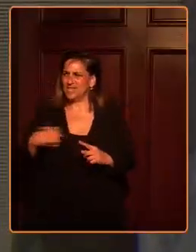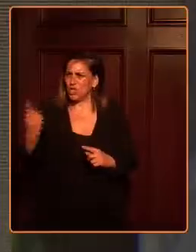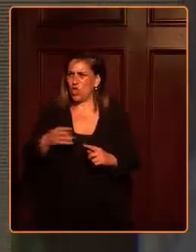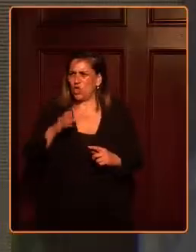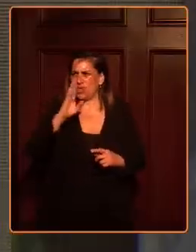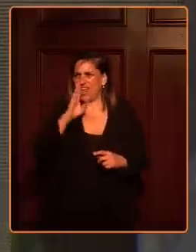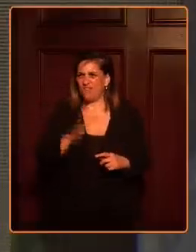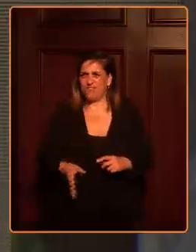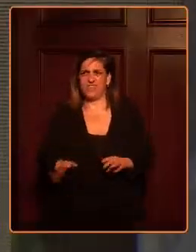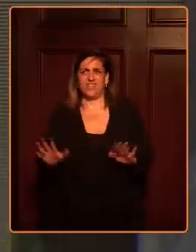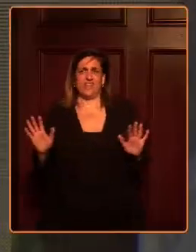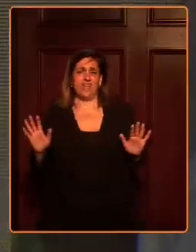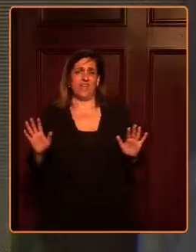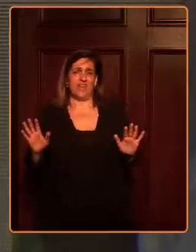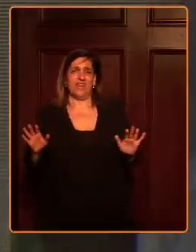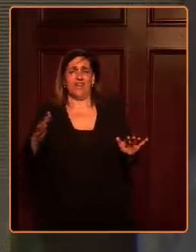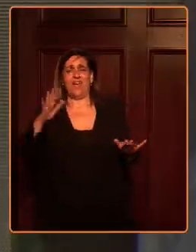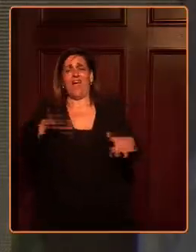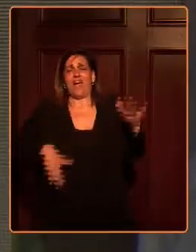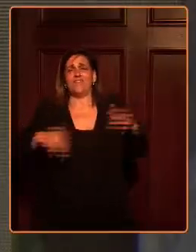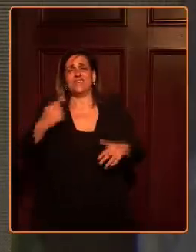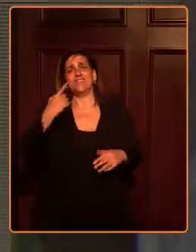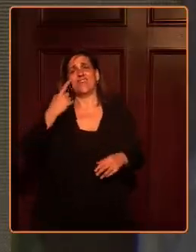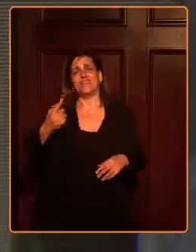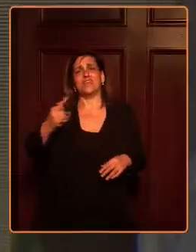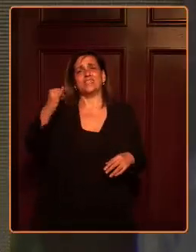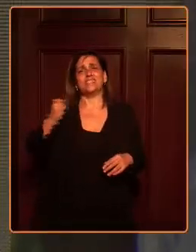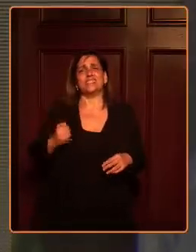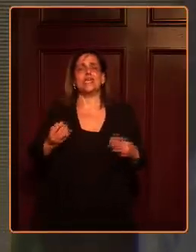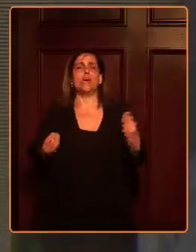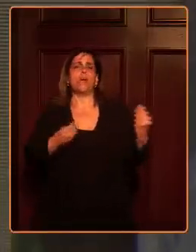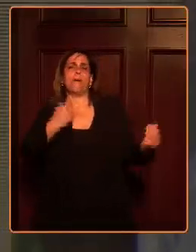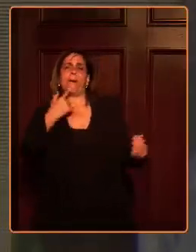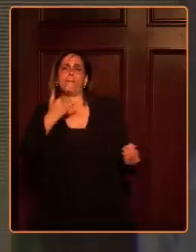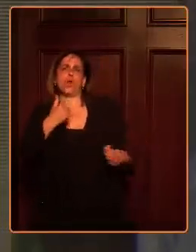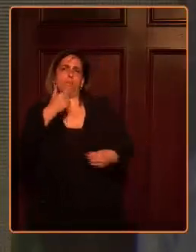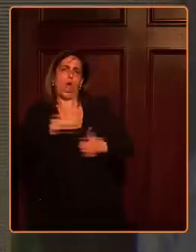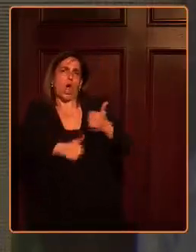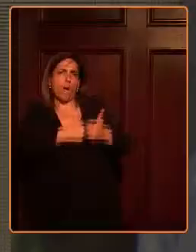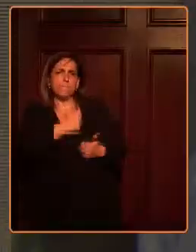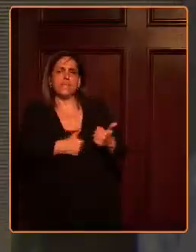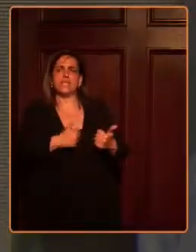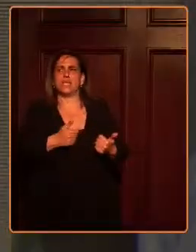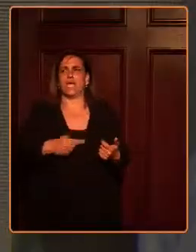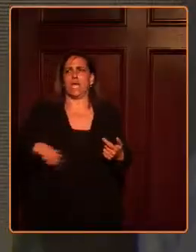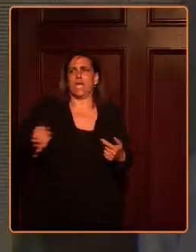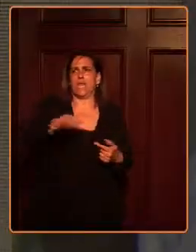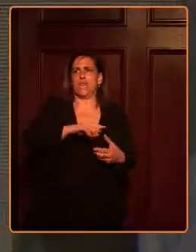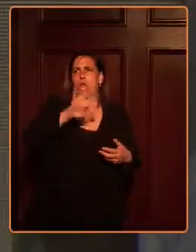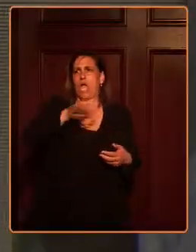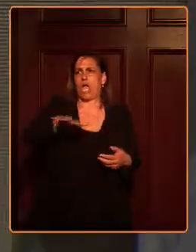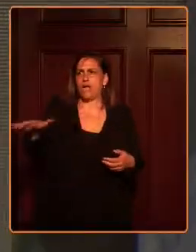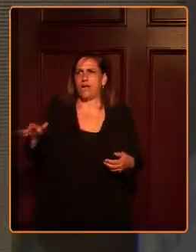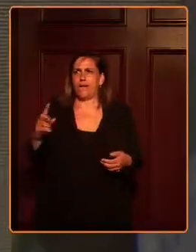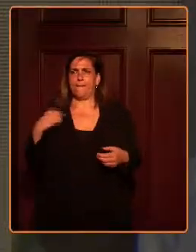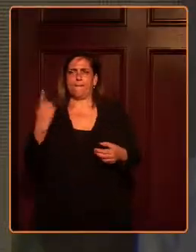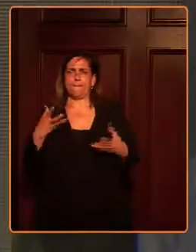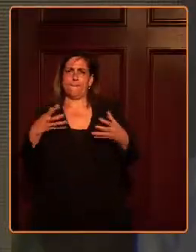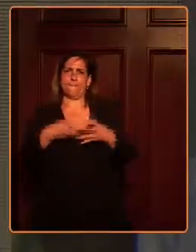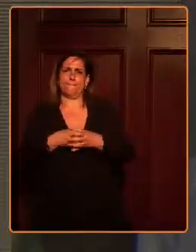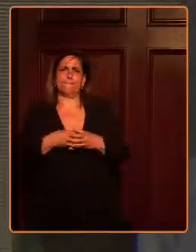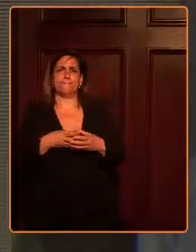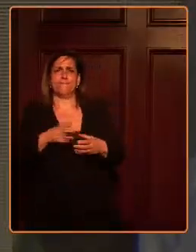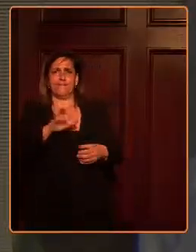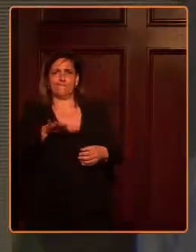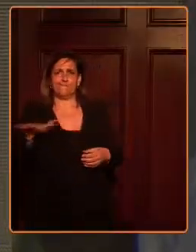finalmente a veces se ven como que estuvieran compitiendo en este pequeño espacio y en realidad este espacio